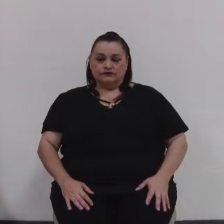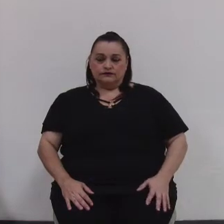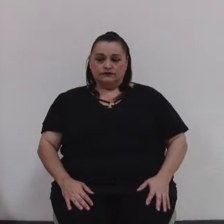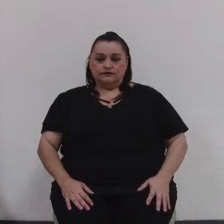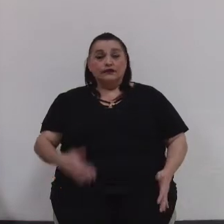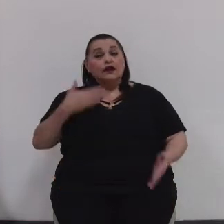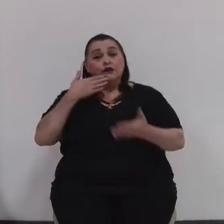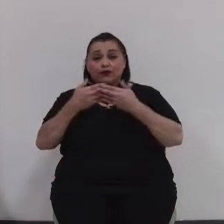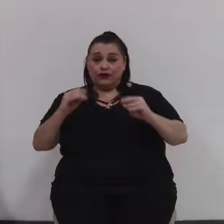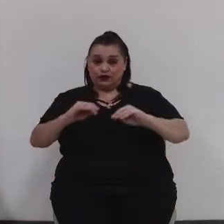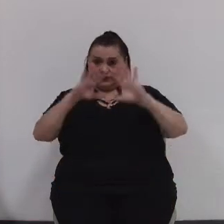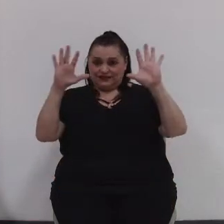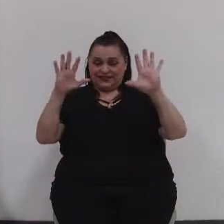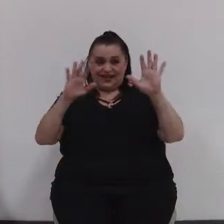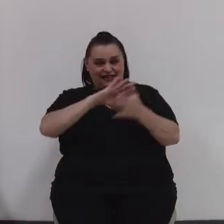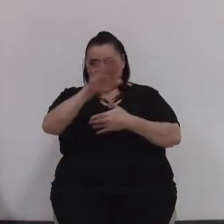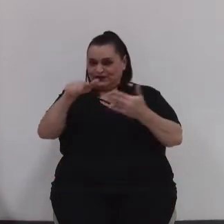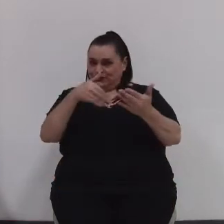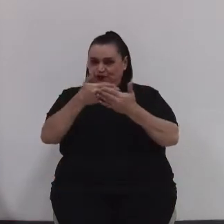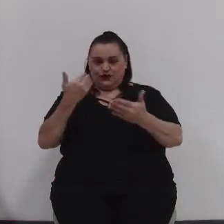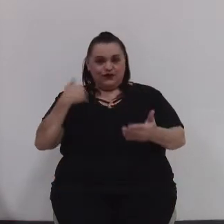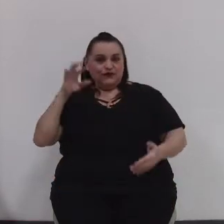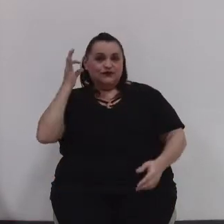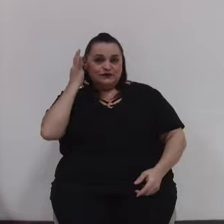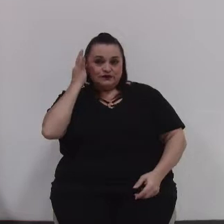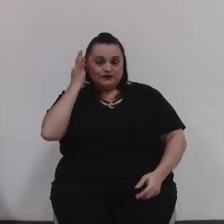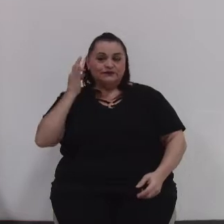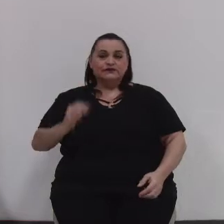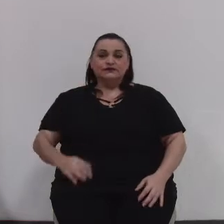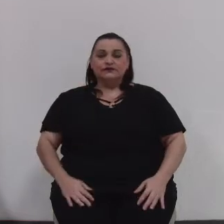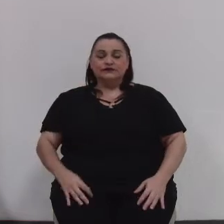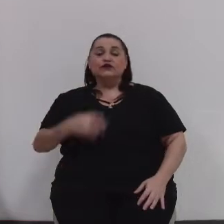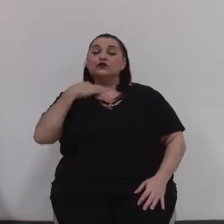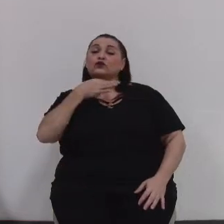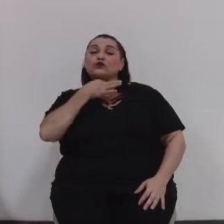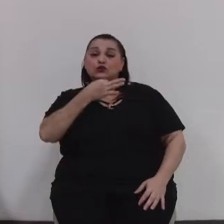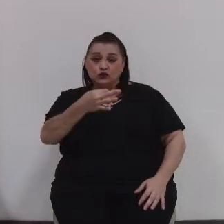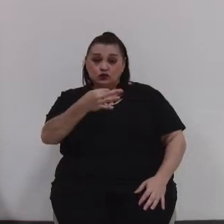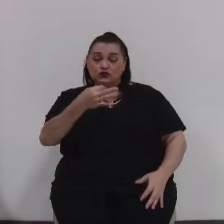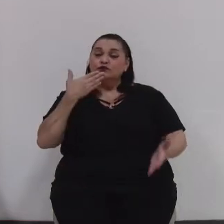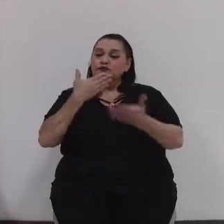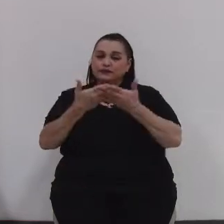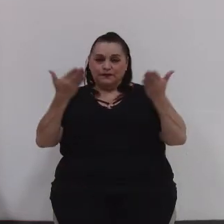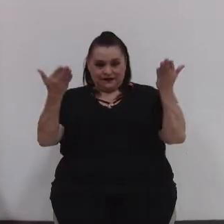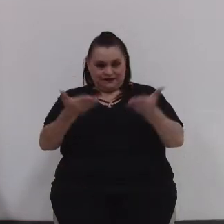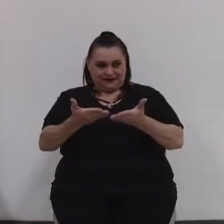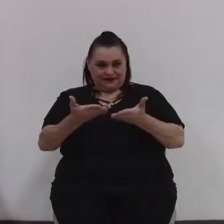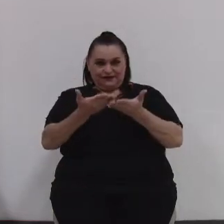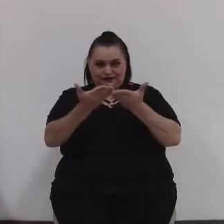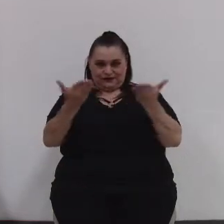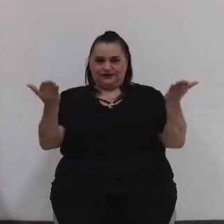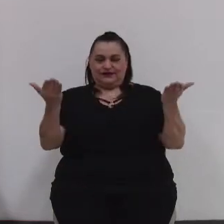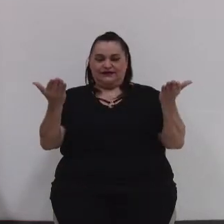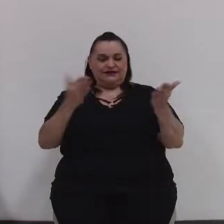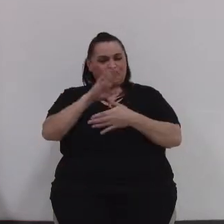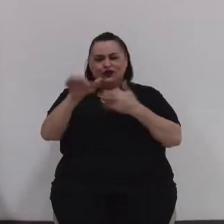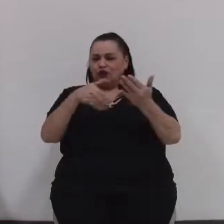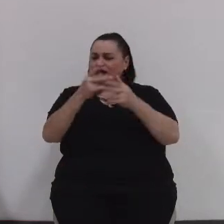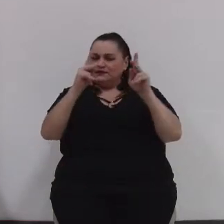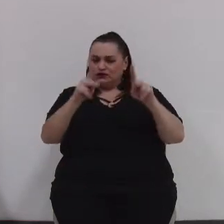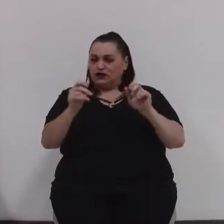Muy buenos días con todas y con todos. Qué gusto darles la bienvenida a todas las personas que